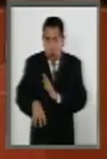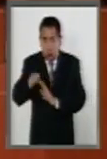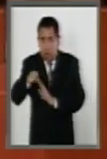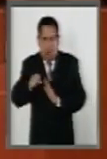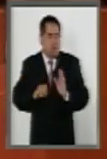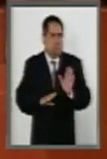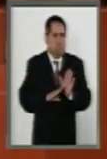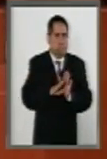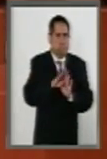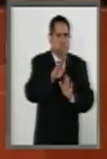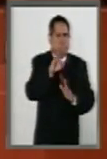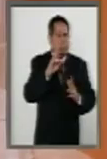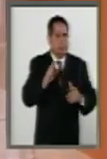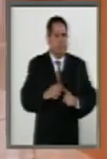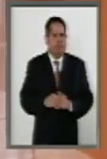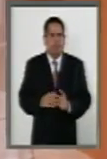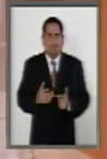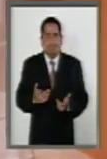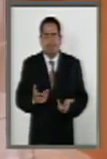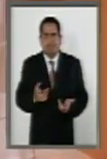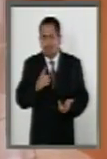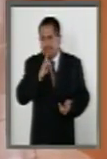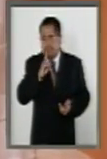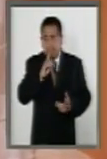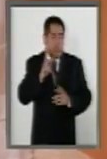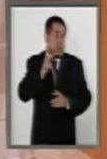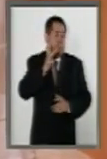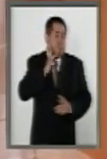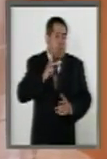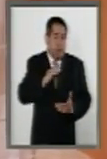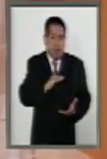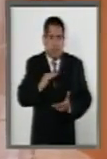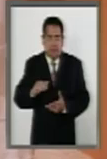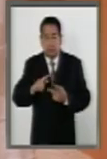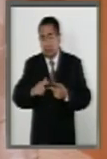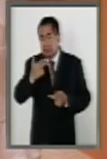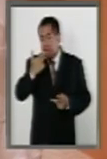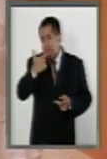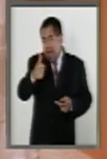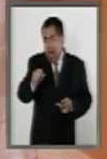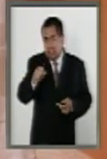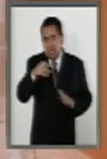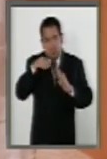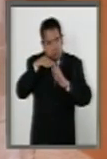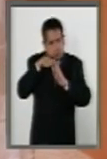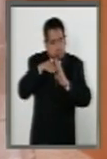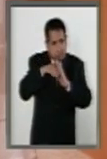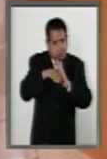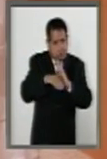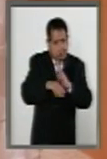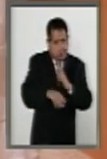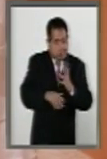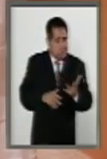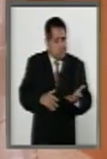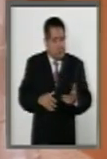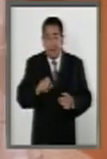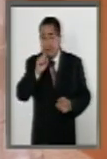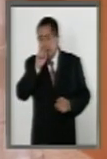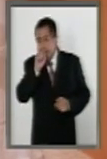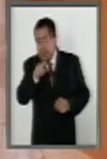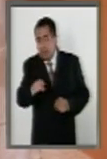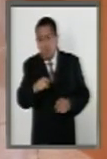de petróleo. No solo la producción de petróleo y gas van a la baja, también la producción